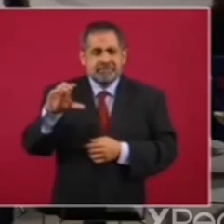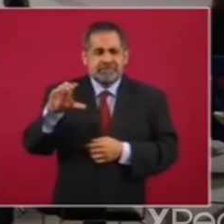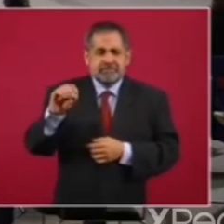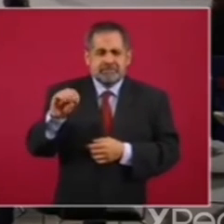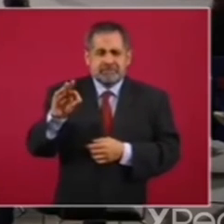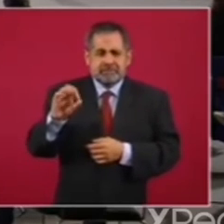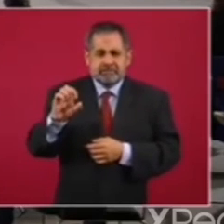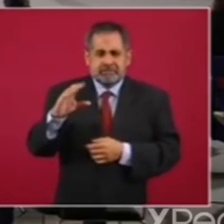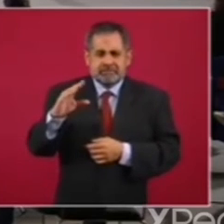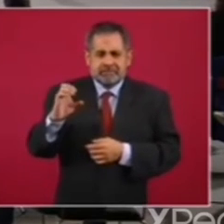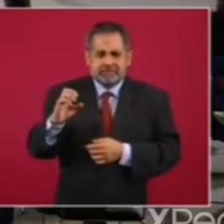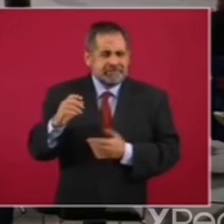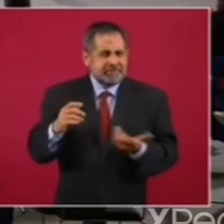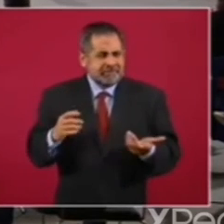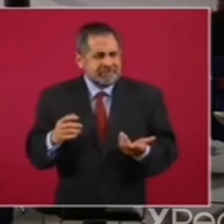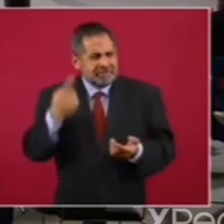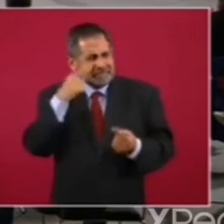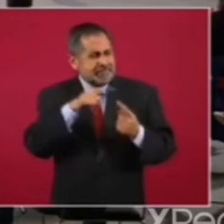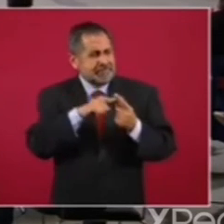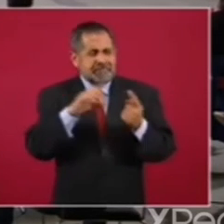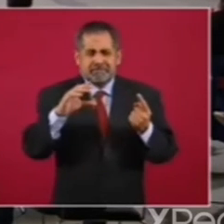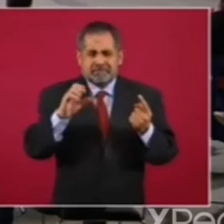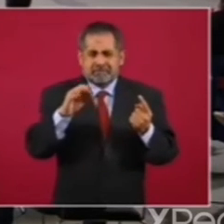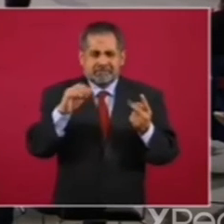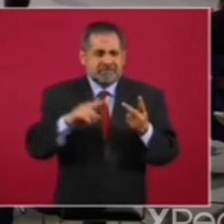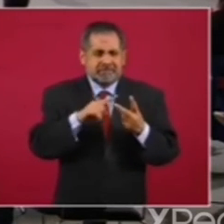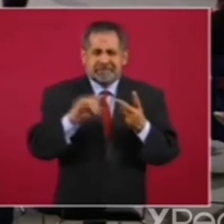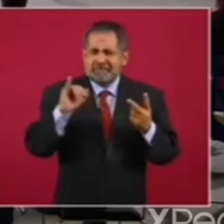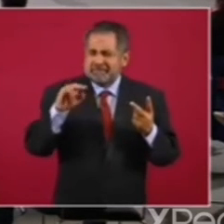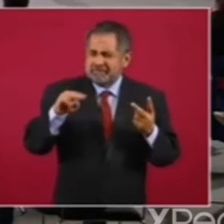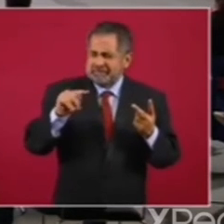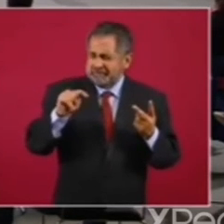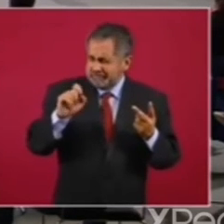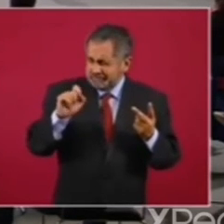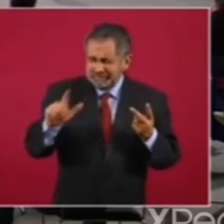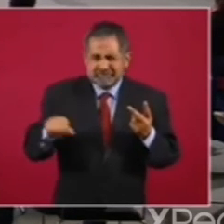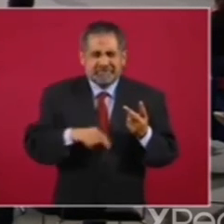COFECE? Pero así como el COFECE está el INFETEL,